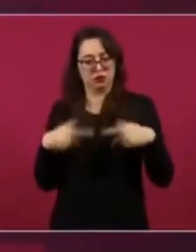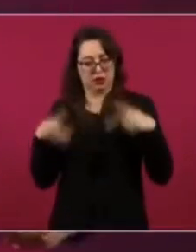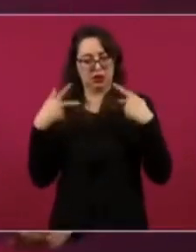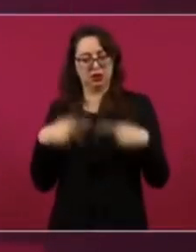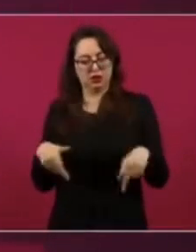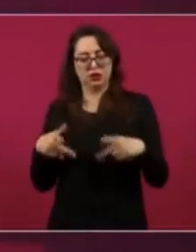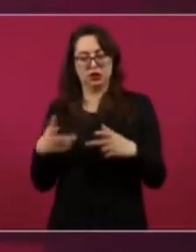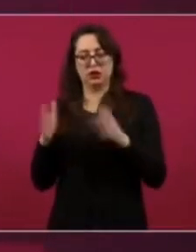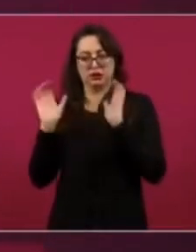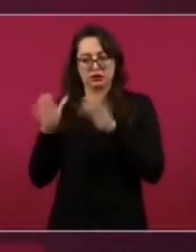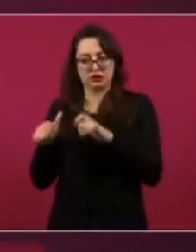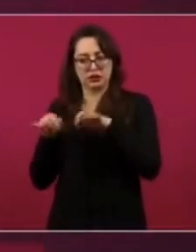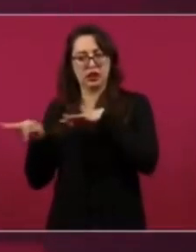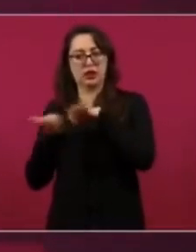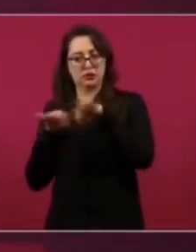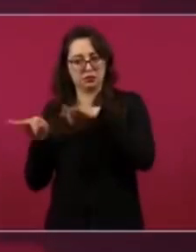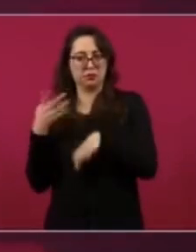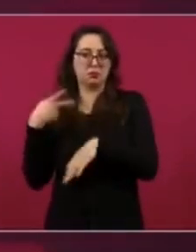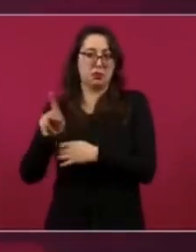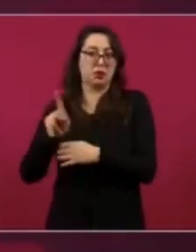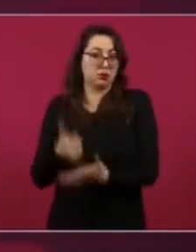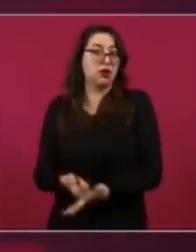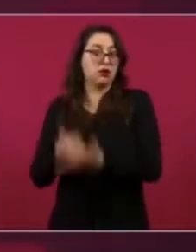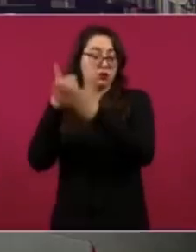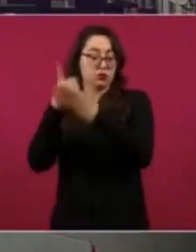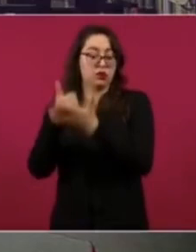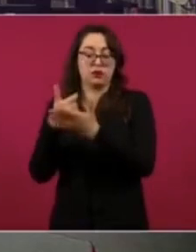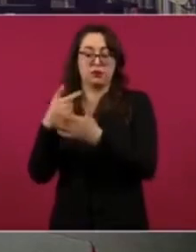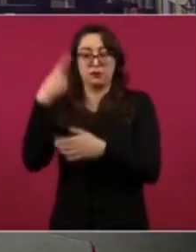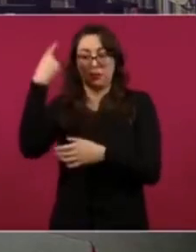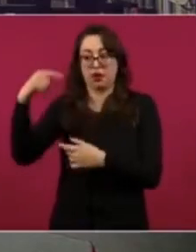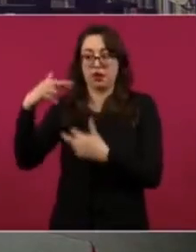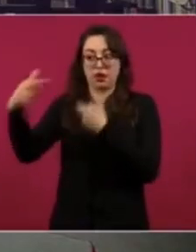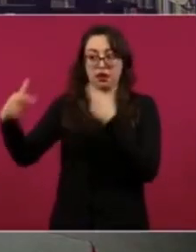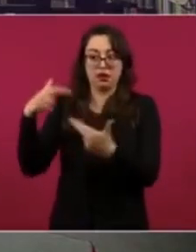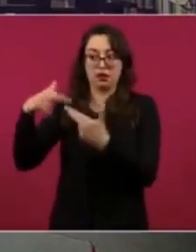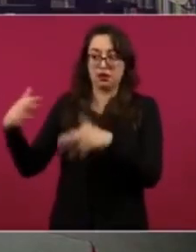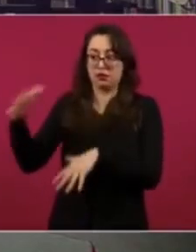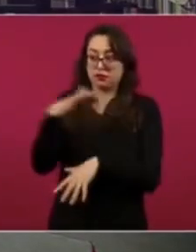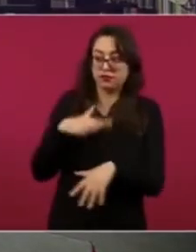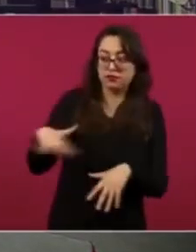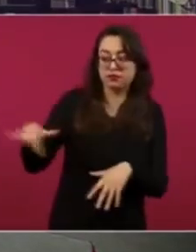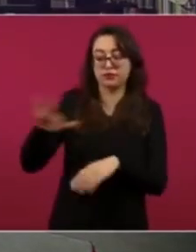sí ayuda a la economía regional y